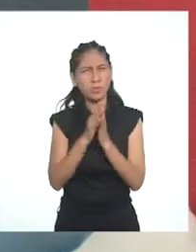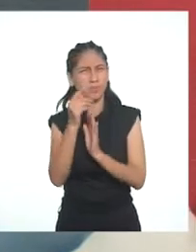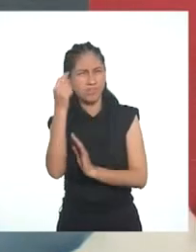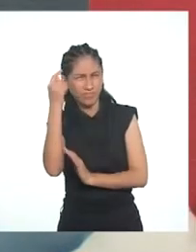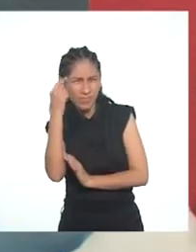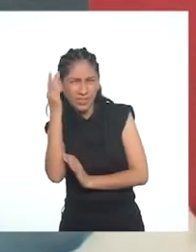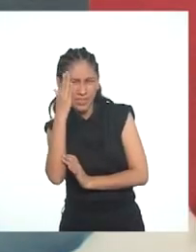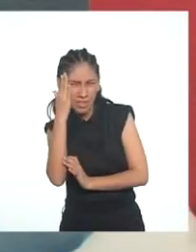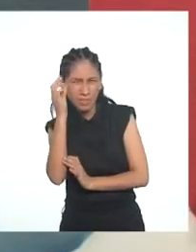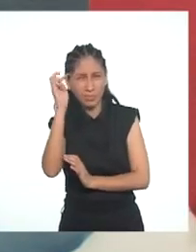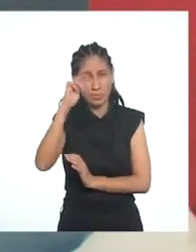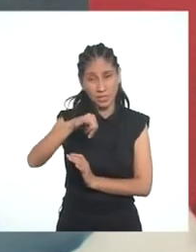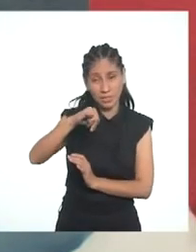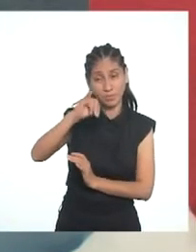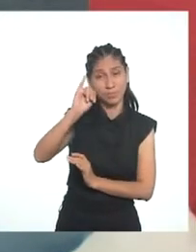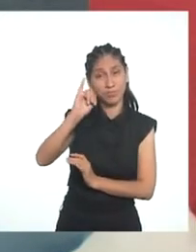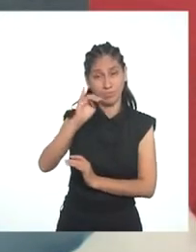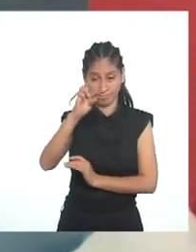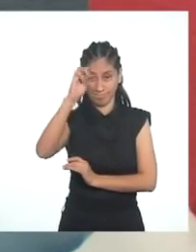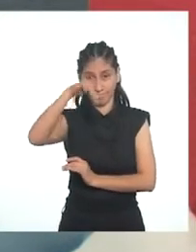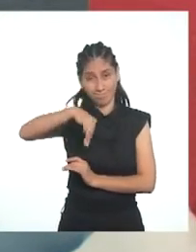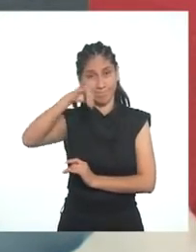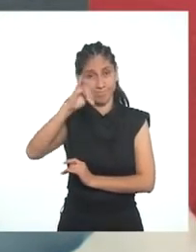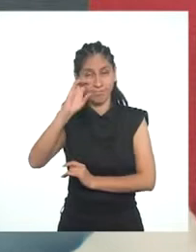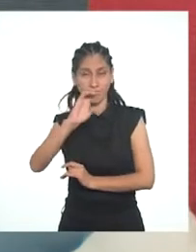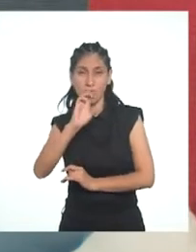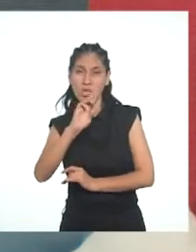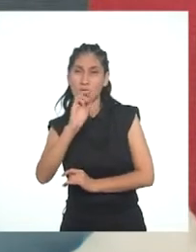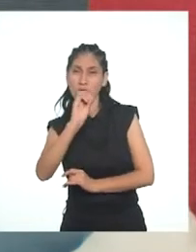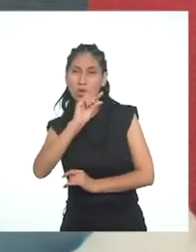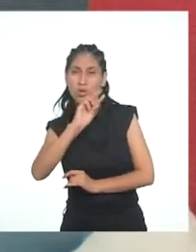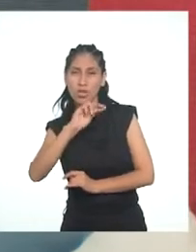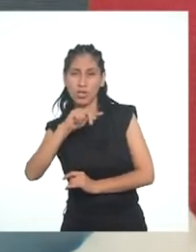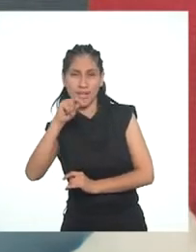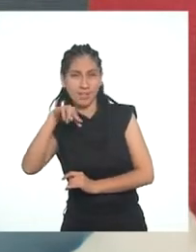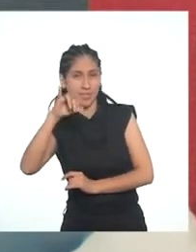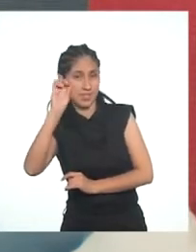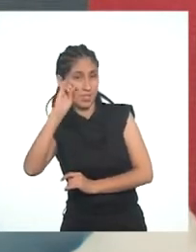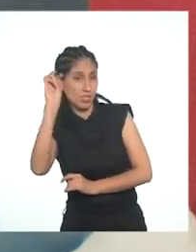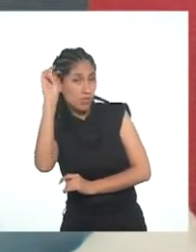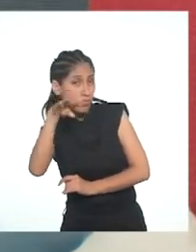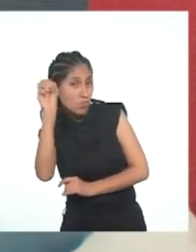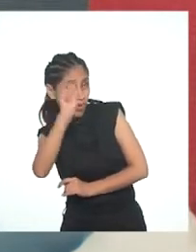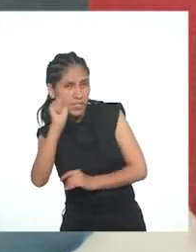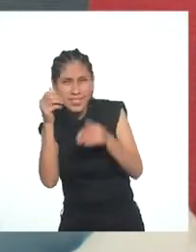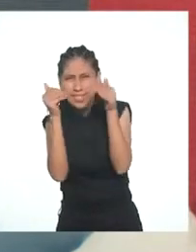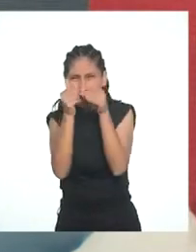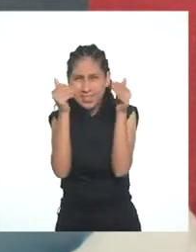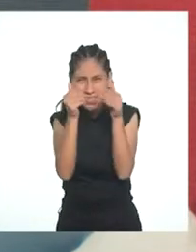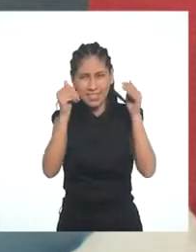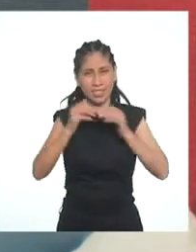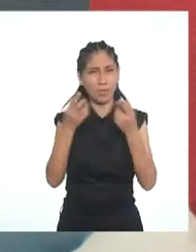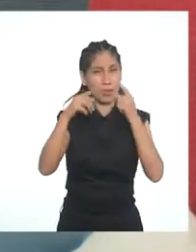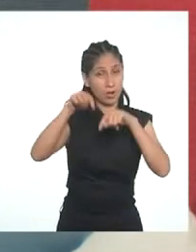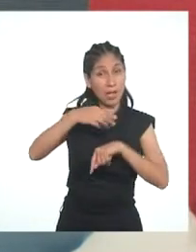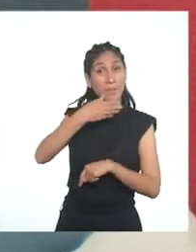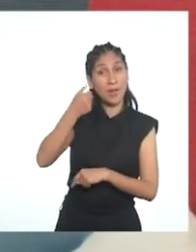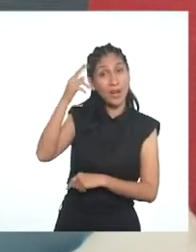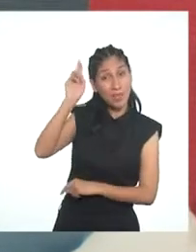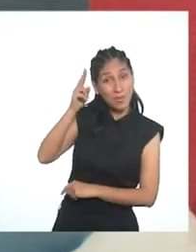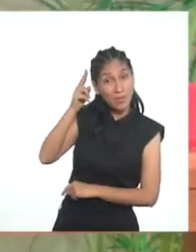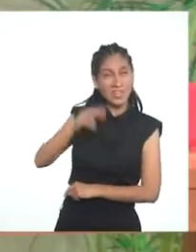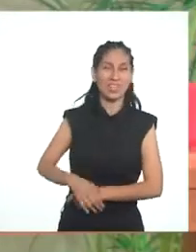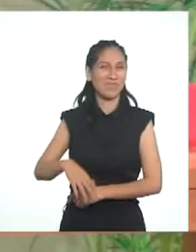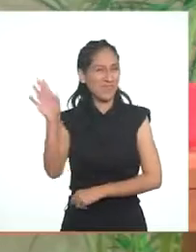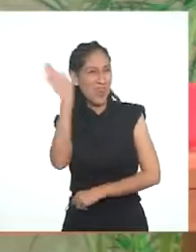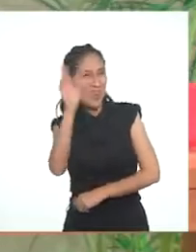que los microorganismos están más cerca de nosotros de lo que parece. Pero creo que si llamamos a la profesora, terminaremos de completar la información que nos